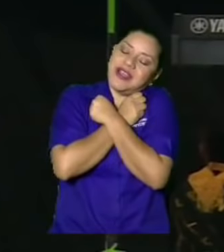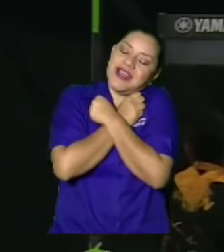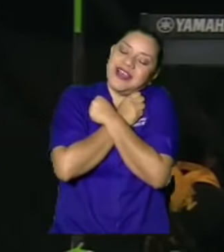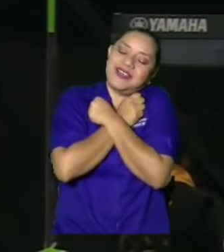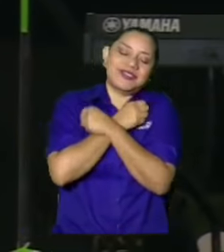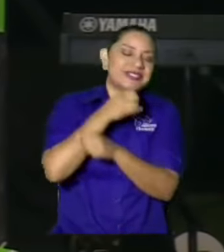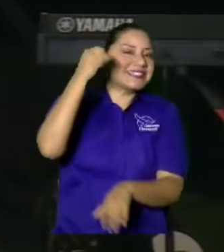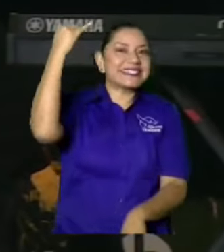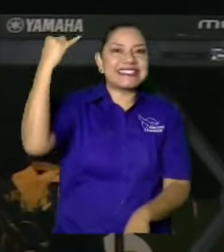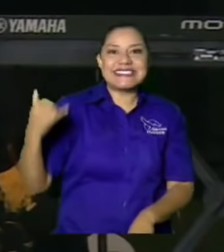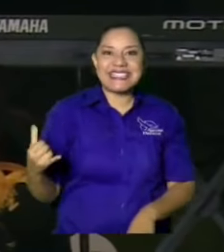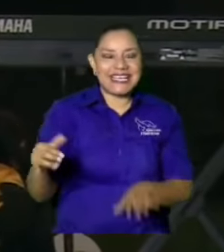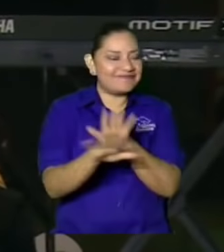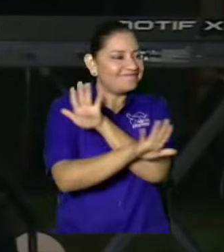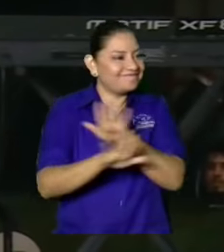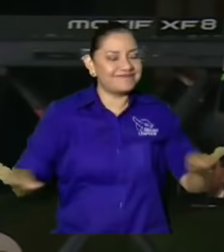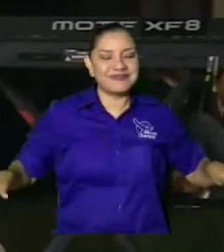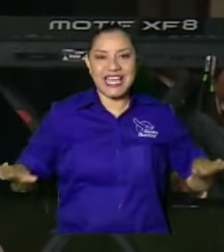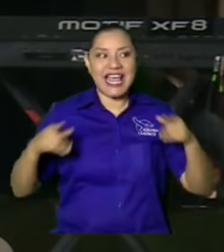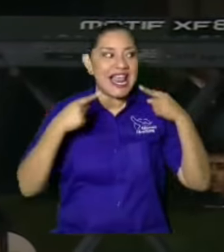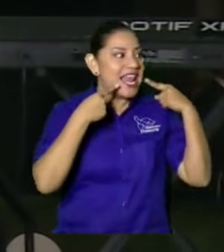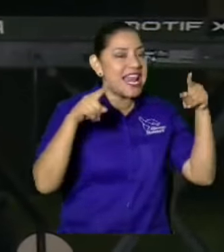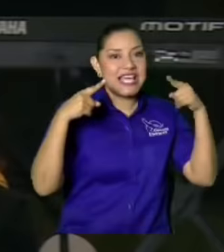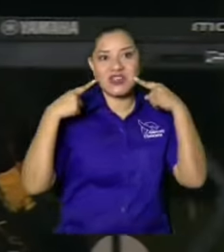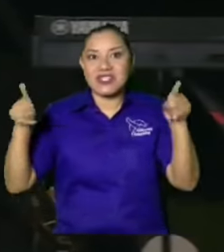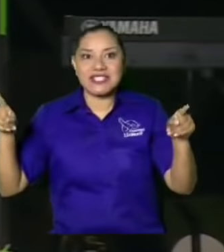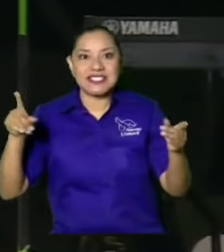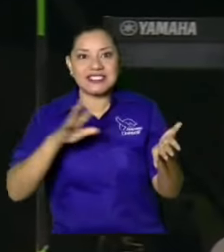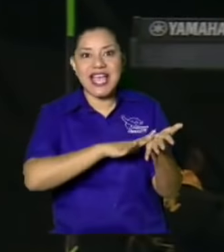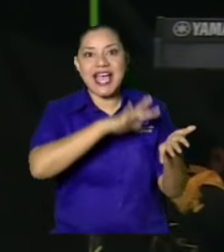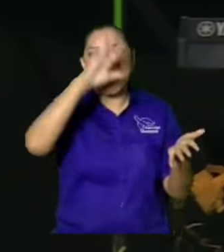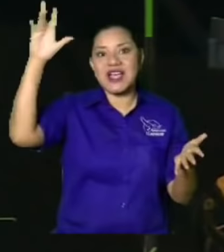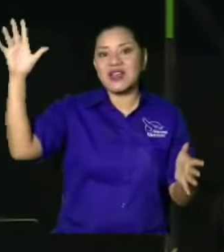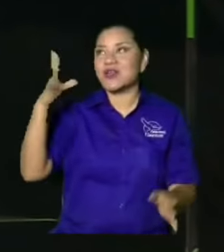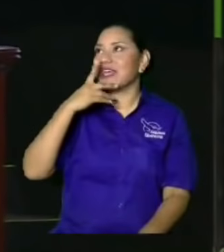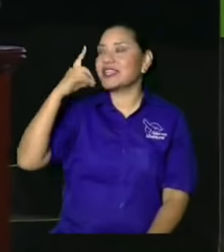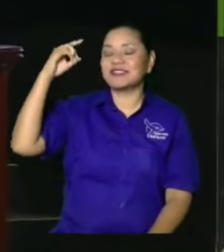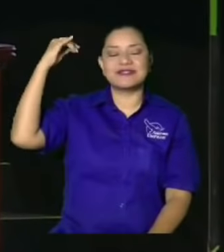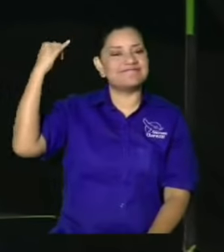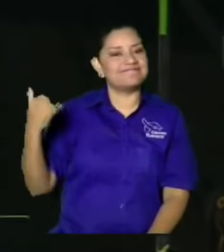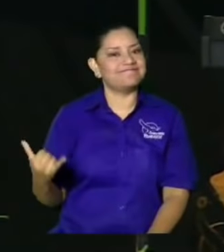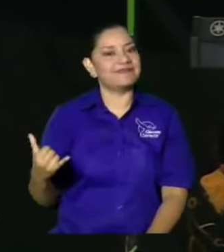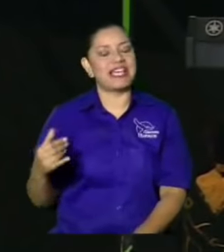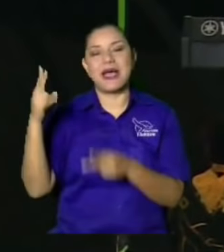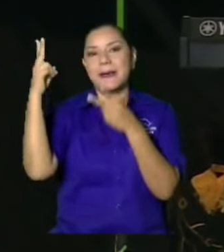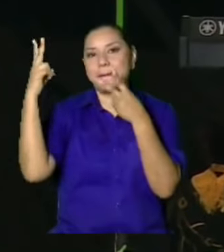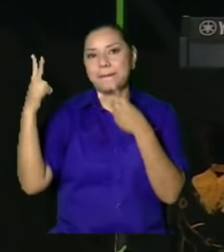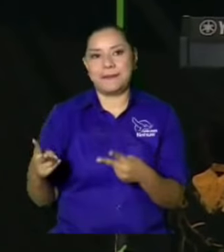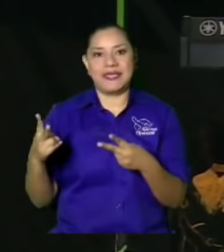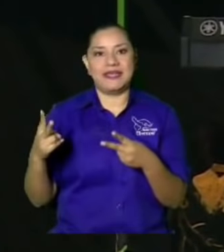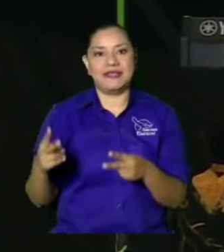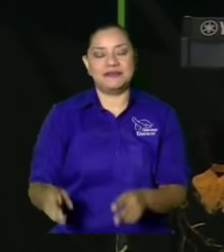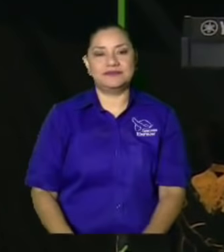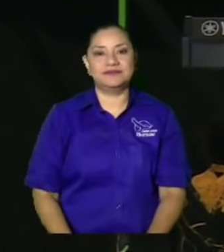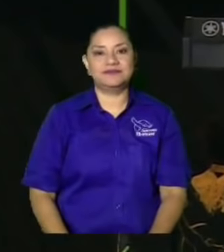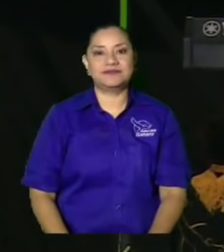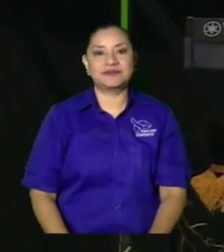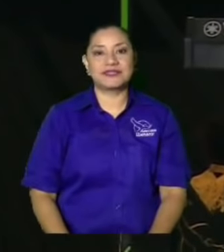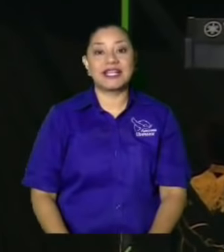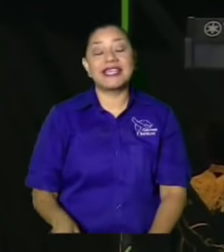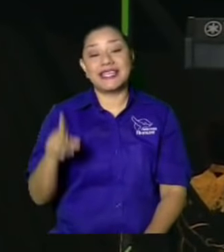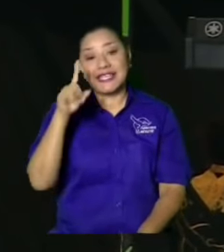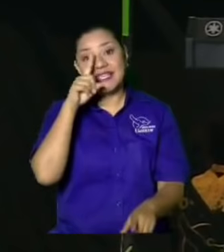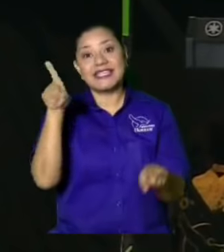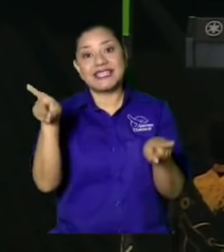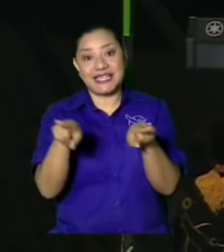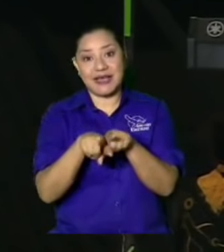ya, hermano, cada noticia que aparece dice: gloria a Dios, ya viene, ya viene. Y también para ellos es el renuevo. ¿Le